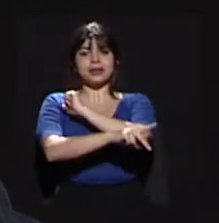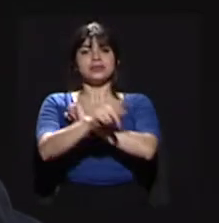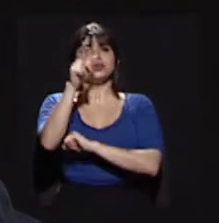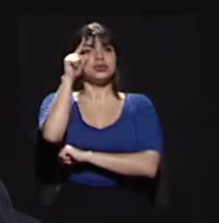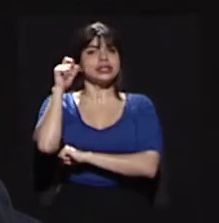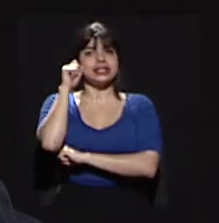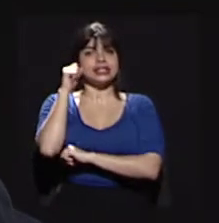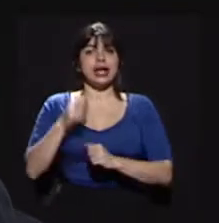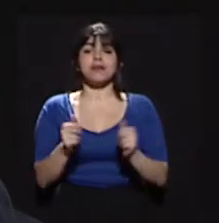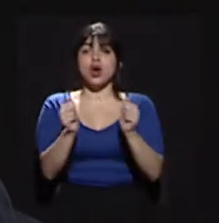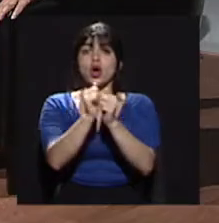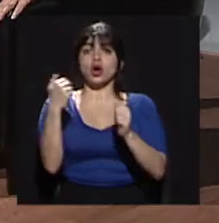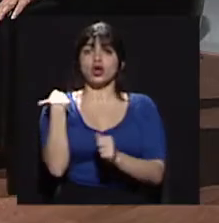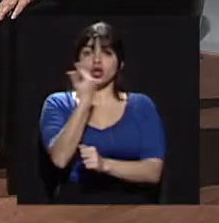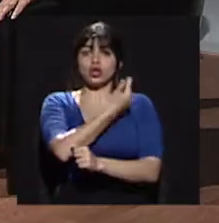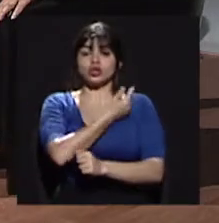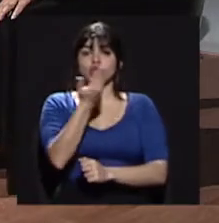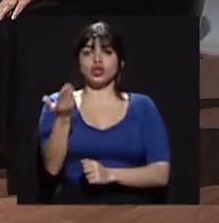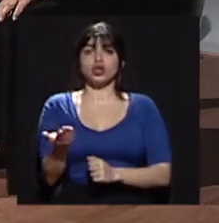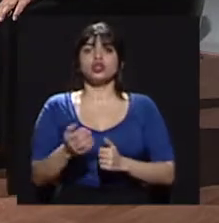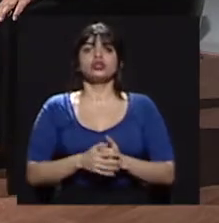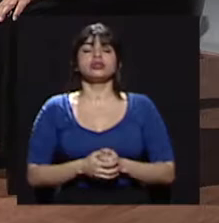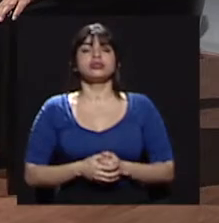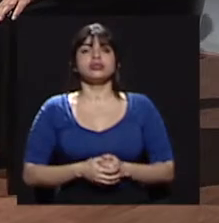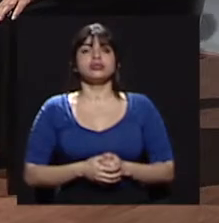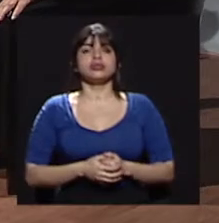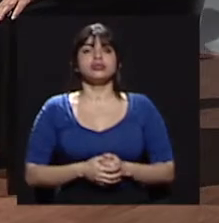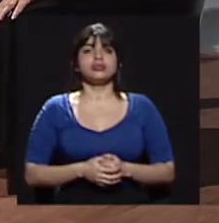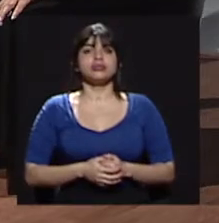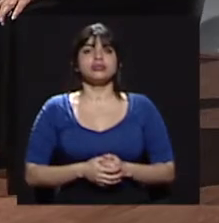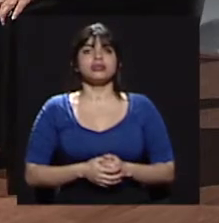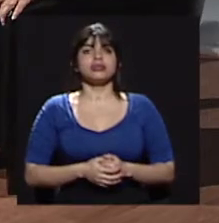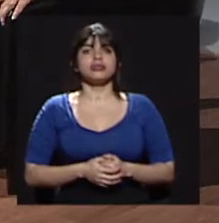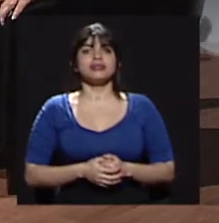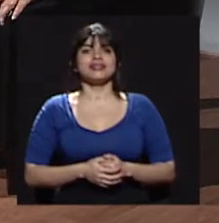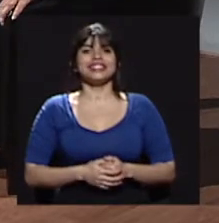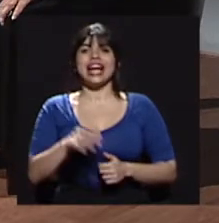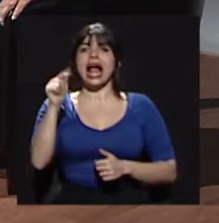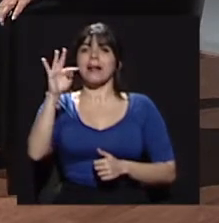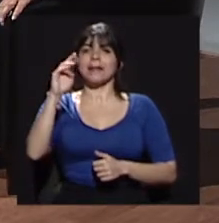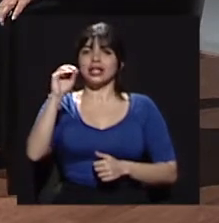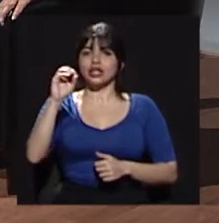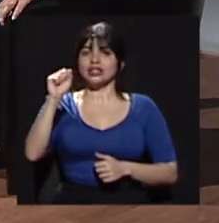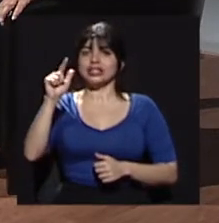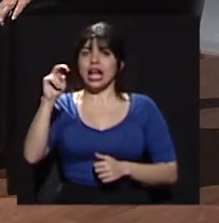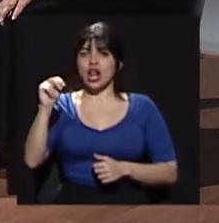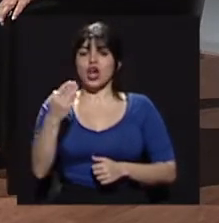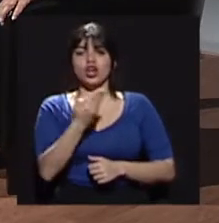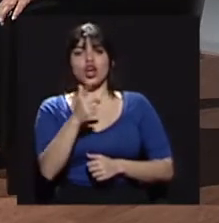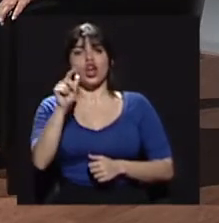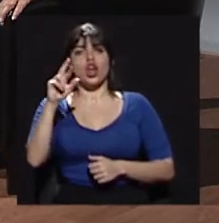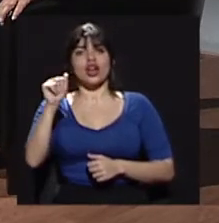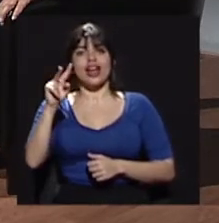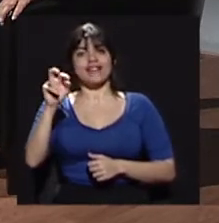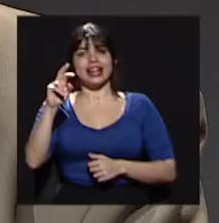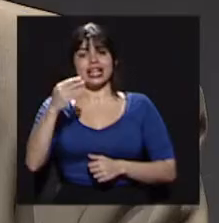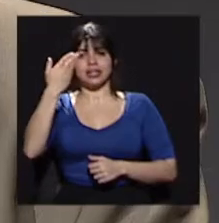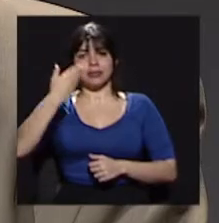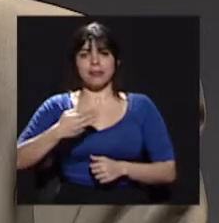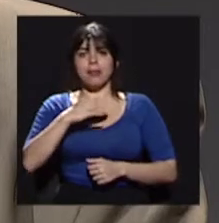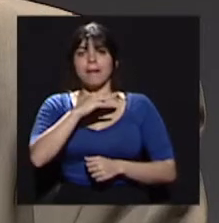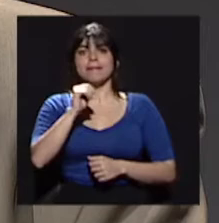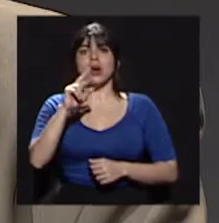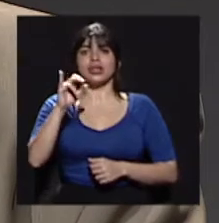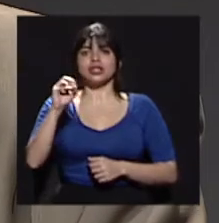solís está con nosotros don don alberto salom doña gloria valerín y yo mauricio herrera